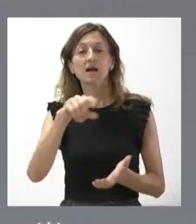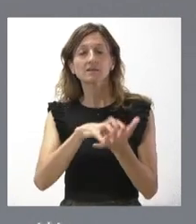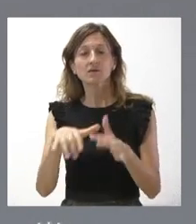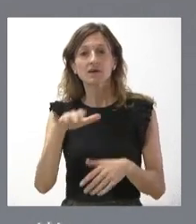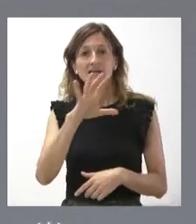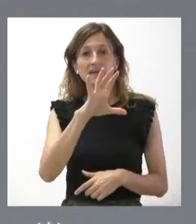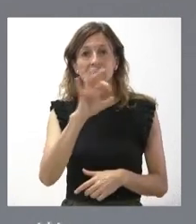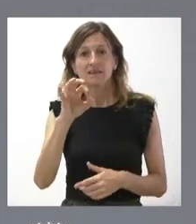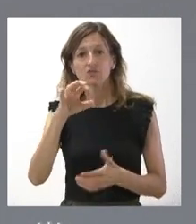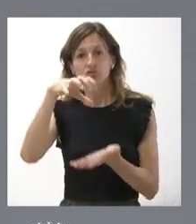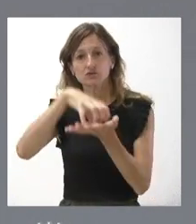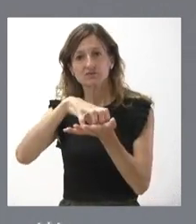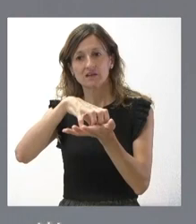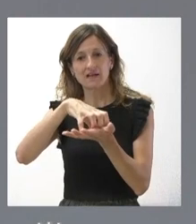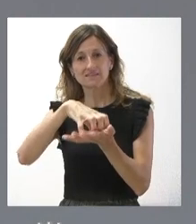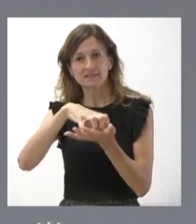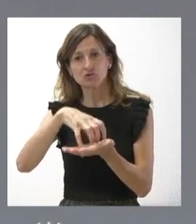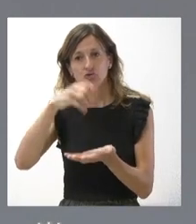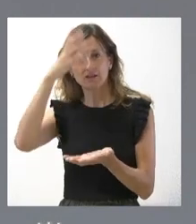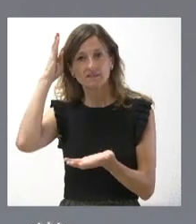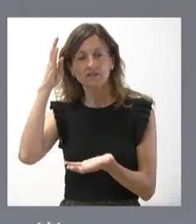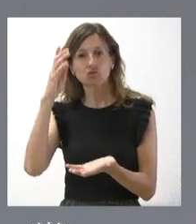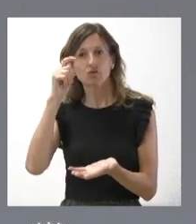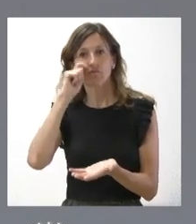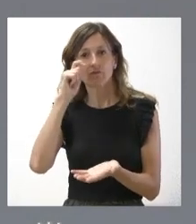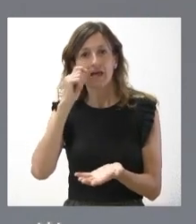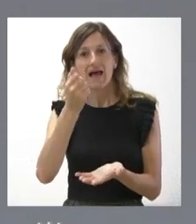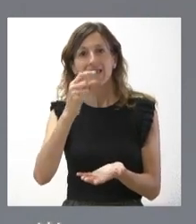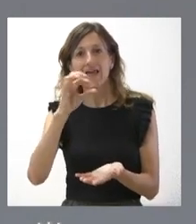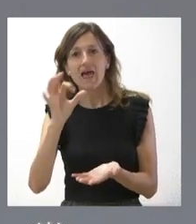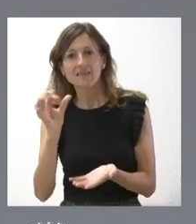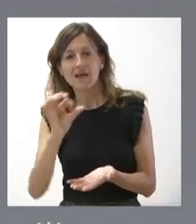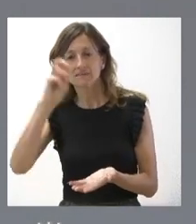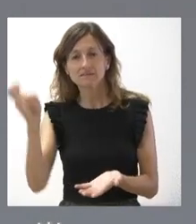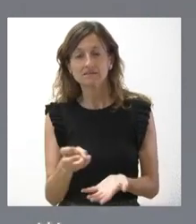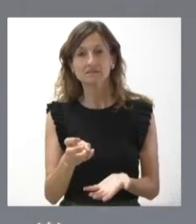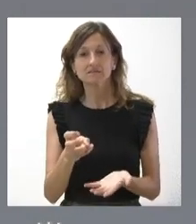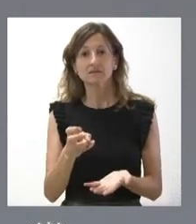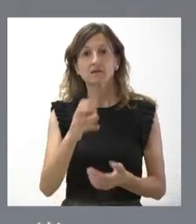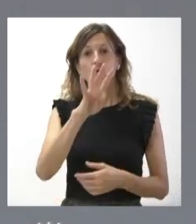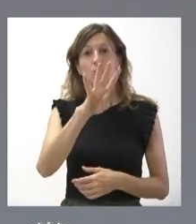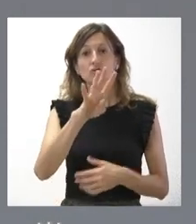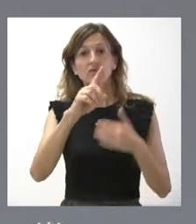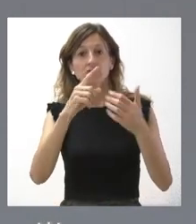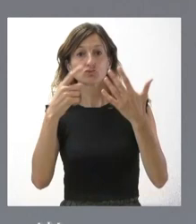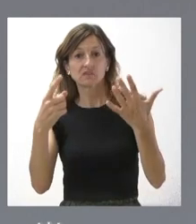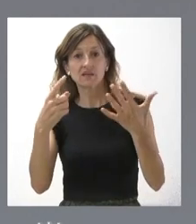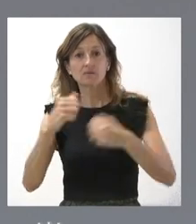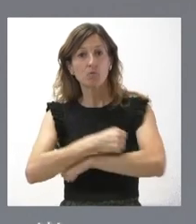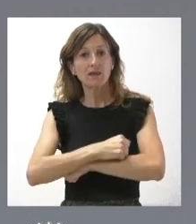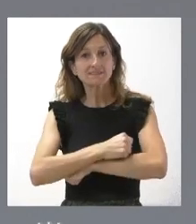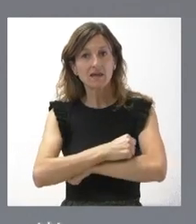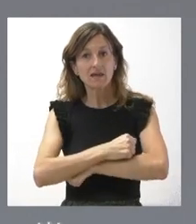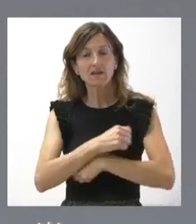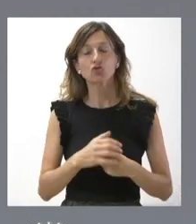500 castillos, fortalezas, oppidum, atalayas. Hay 406 monasterios, que digo una